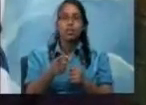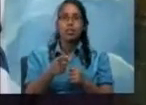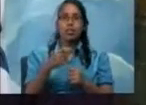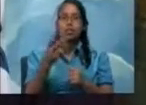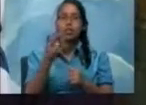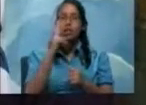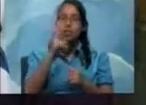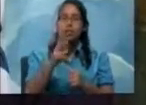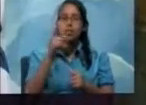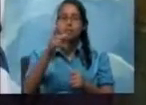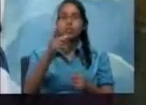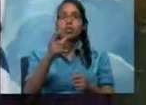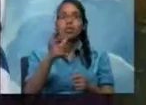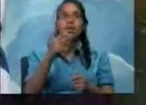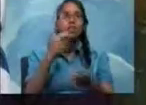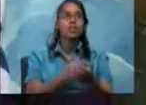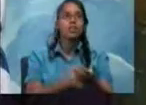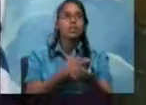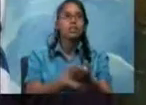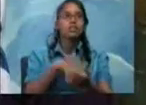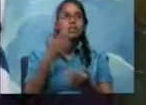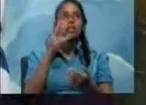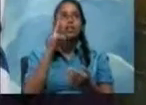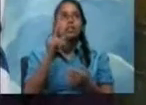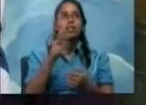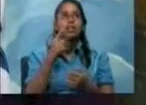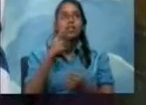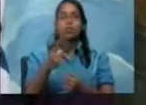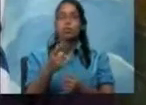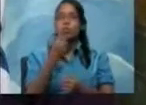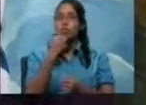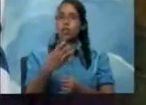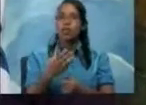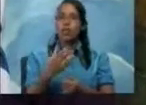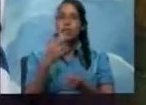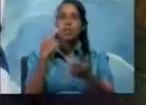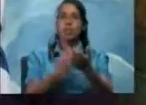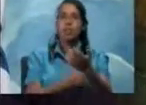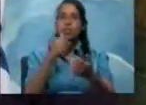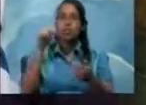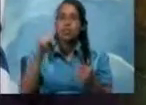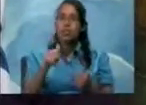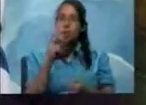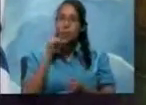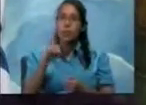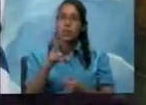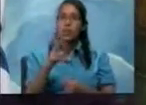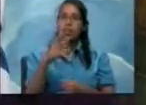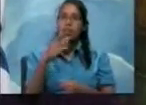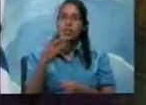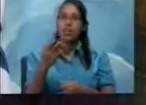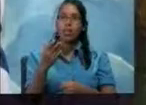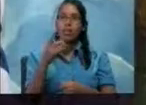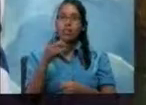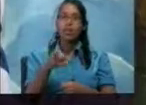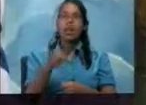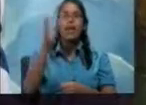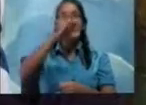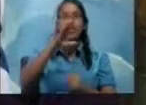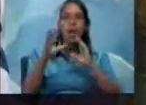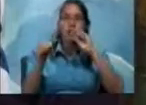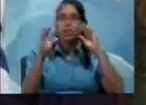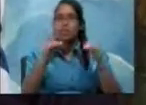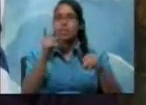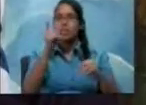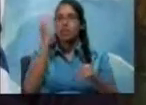ahí hermano Hermano renjifo qué ves tú allí Bueno Hermano puerta Yo acá veo eh lo que usted está hablando en